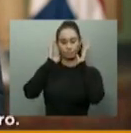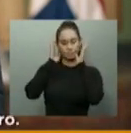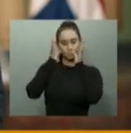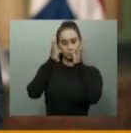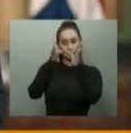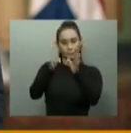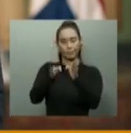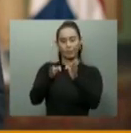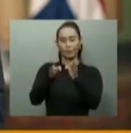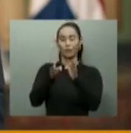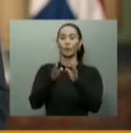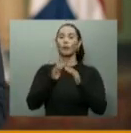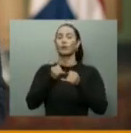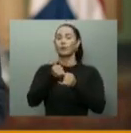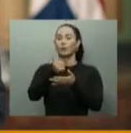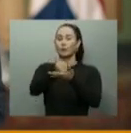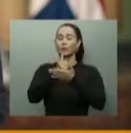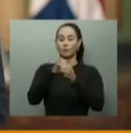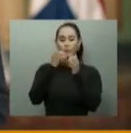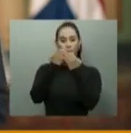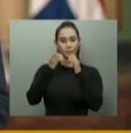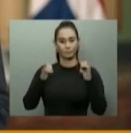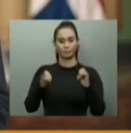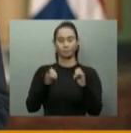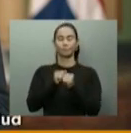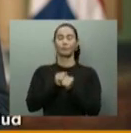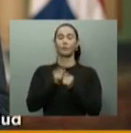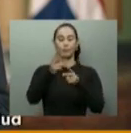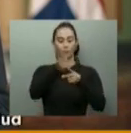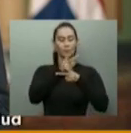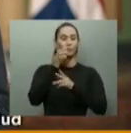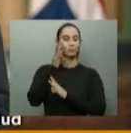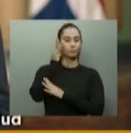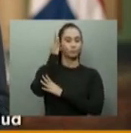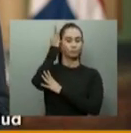seguirían son economías de burbujas son